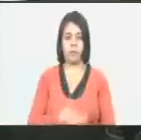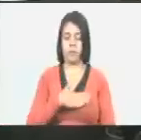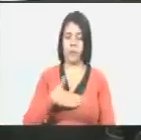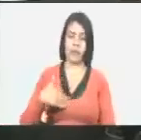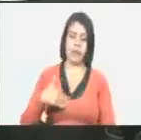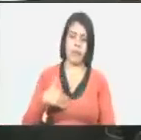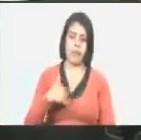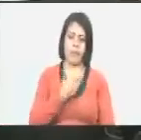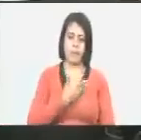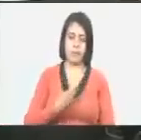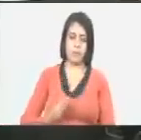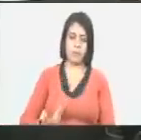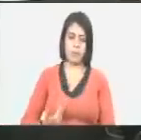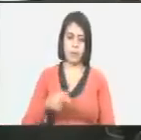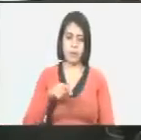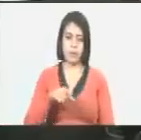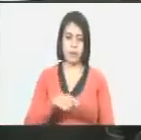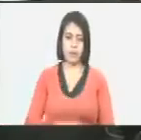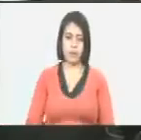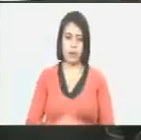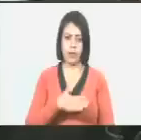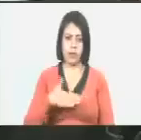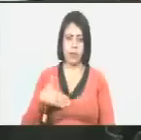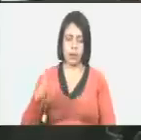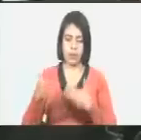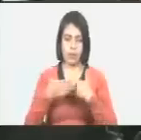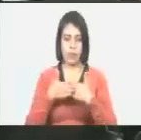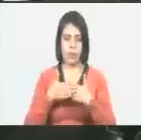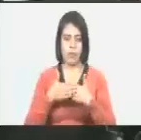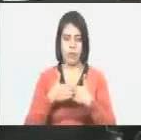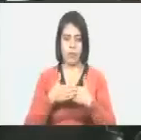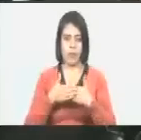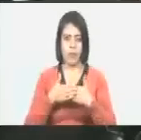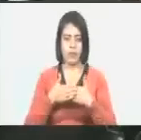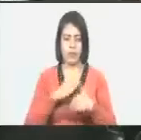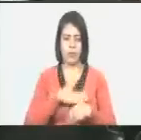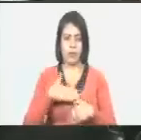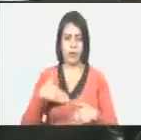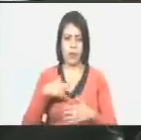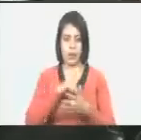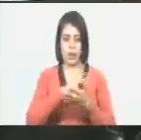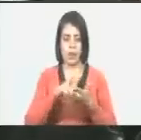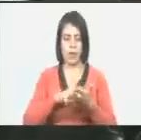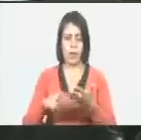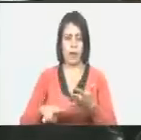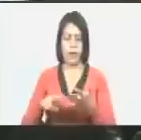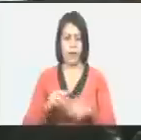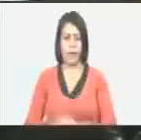querían, presidente, y con eso quisiera culminar, querían que leyera